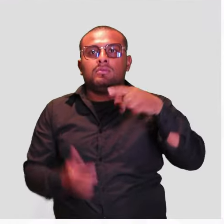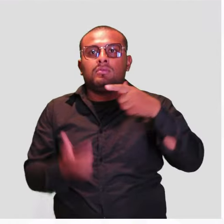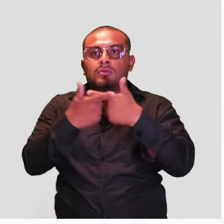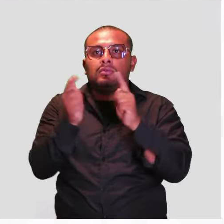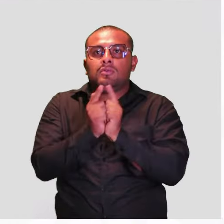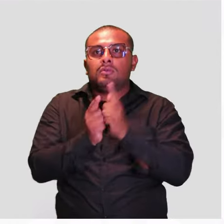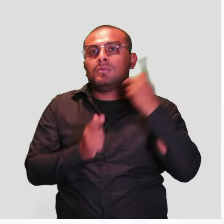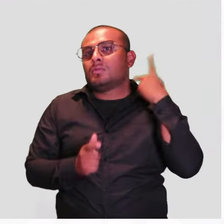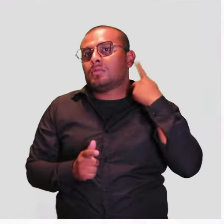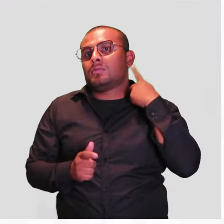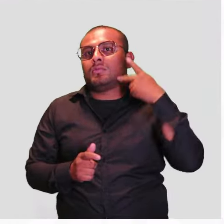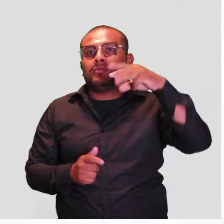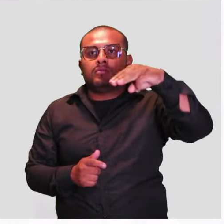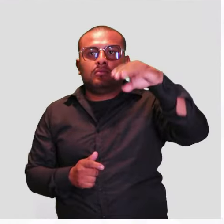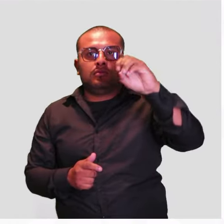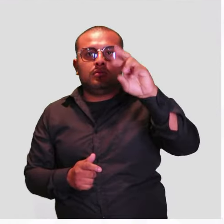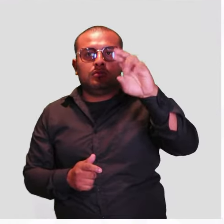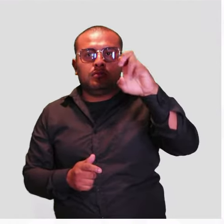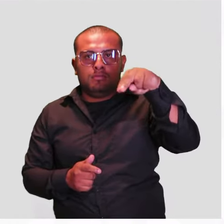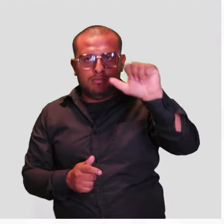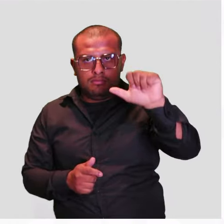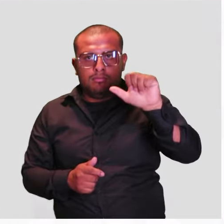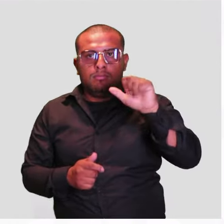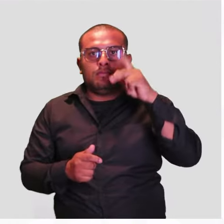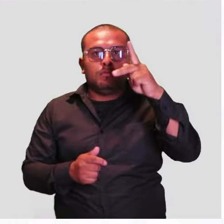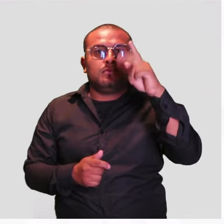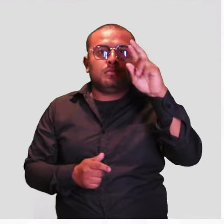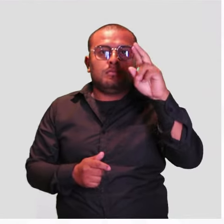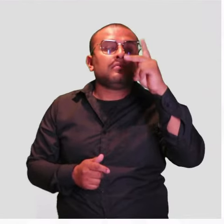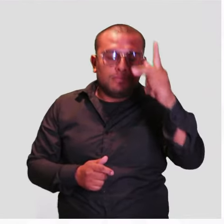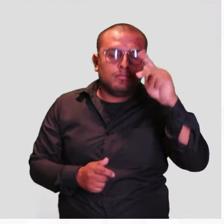y Partido Verde Ecologista de México. Candidato, le recordamos que